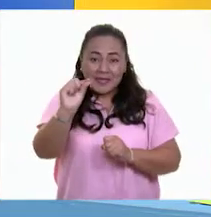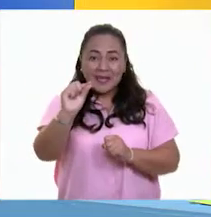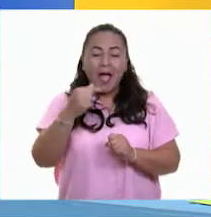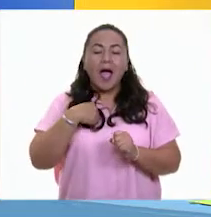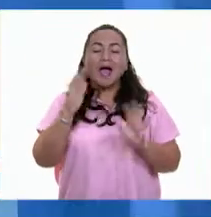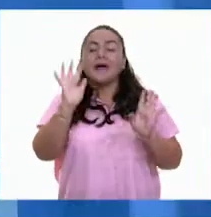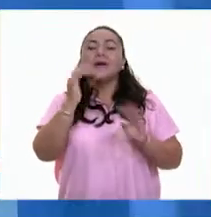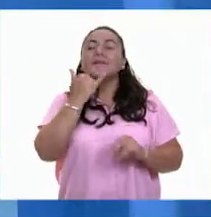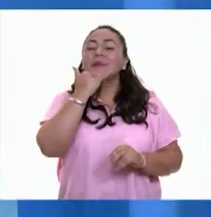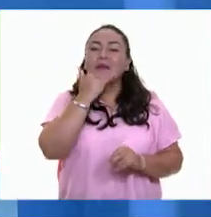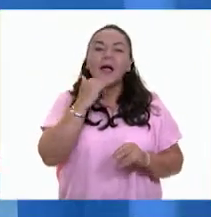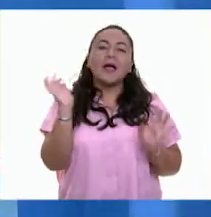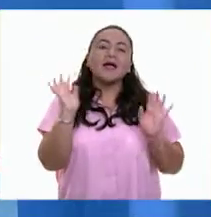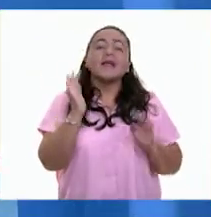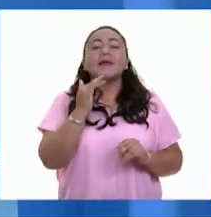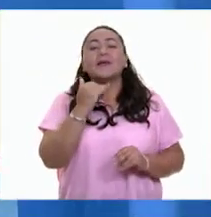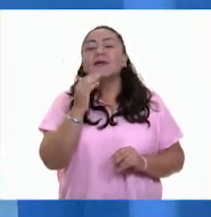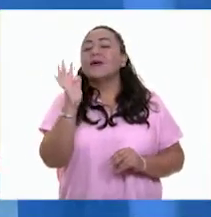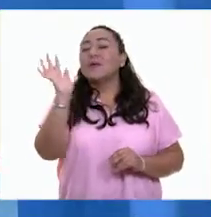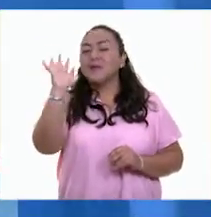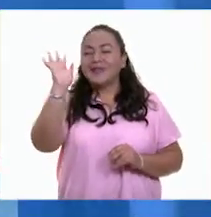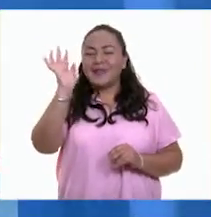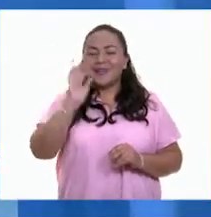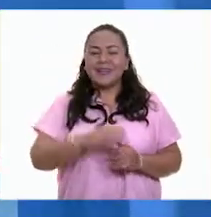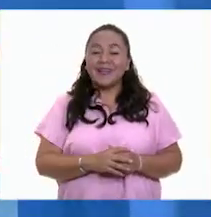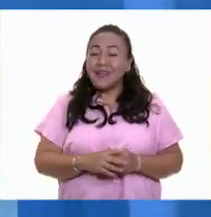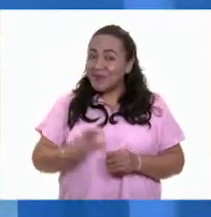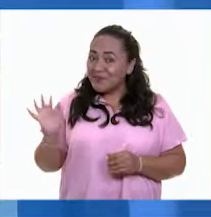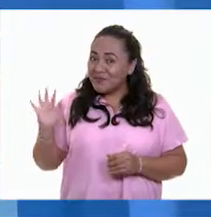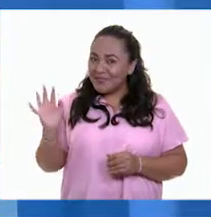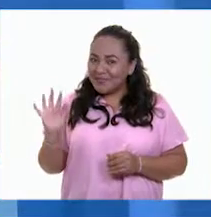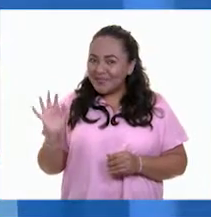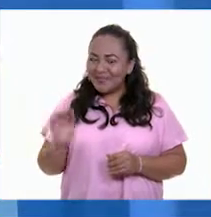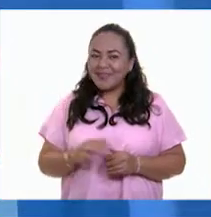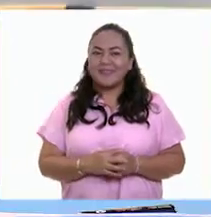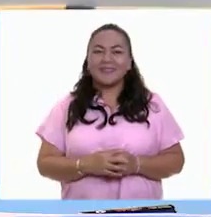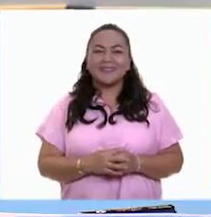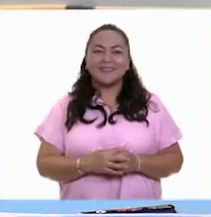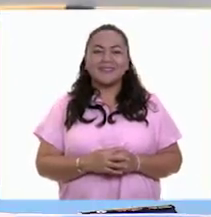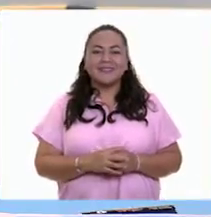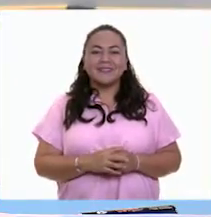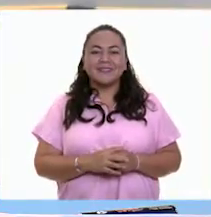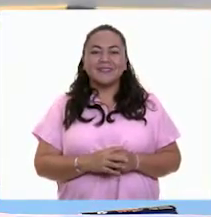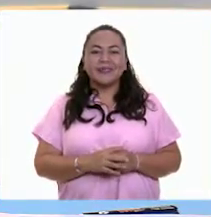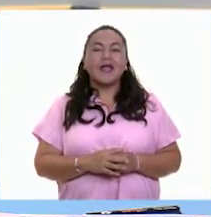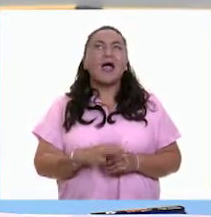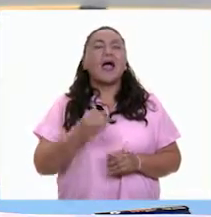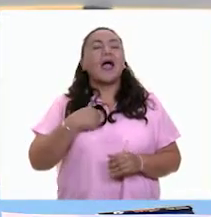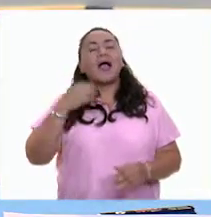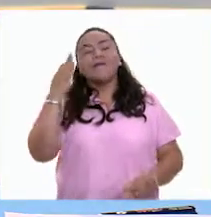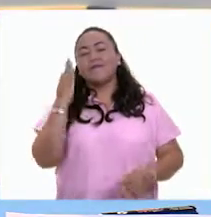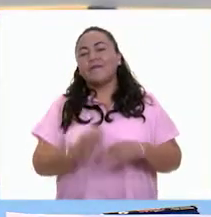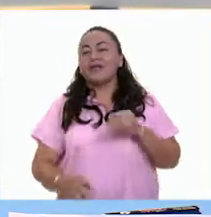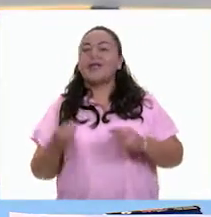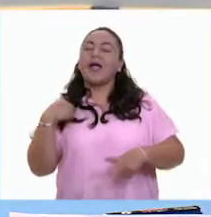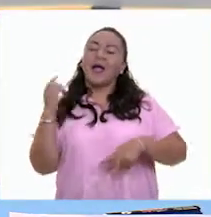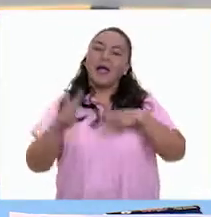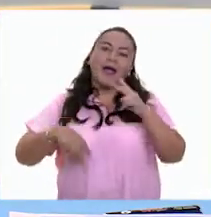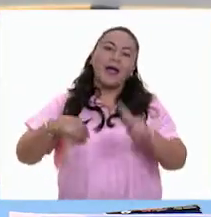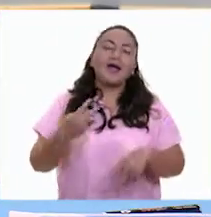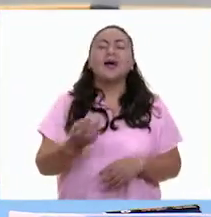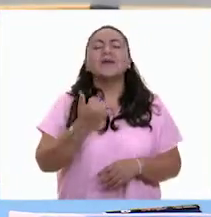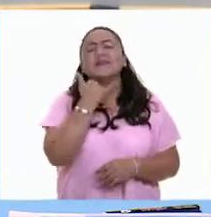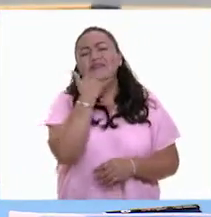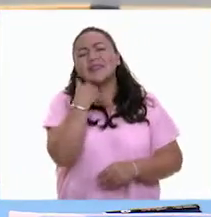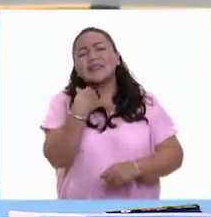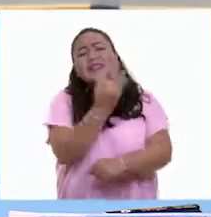están? Ay, hola. Hola. Hola. Logré llegar. Ay, perdón